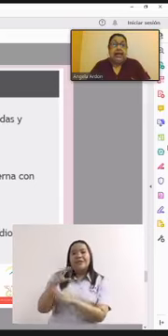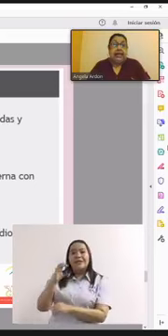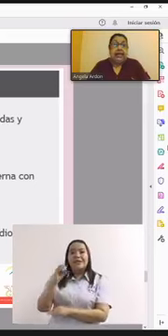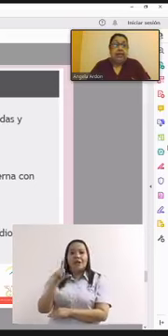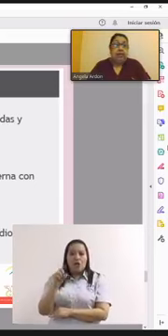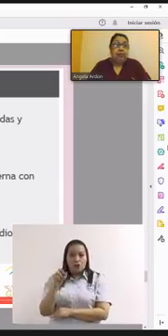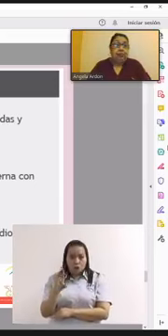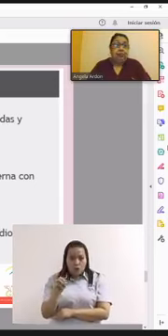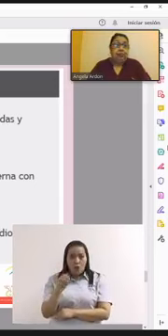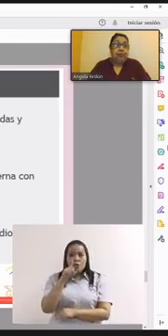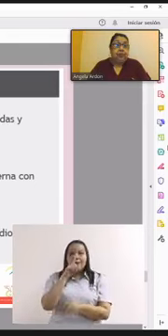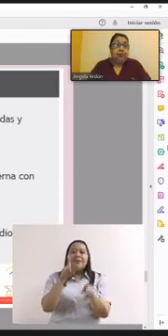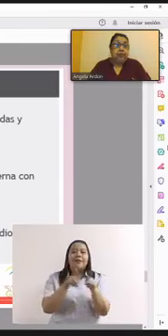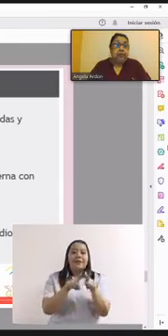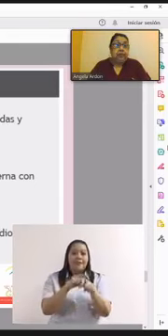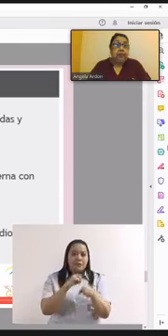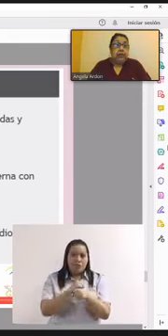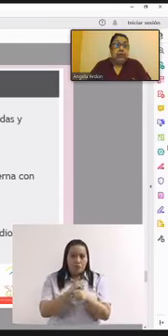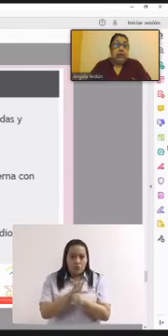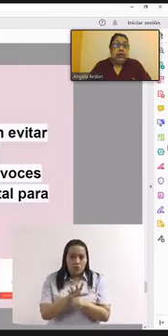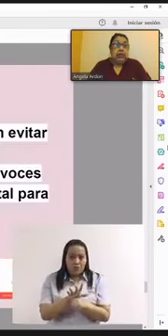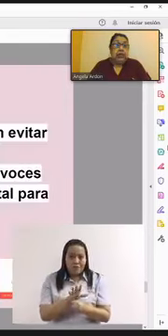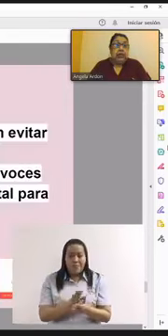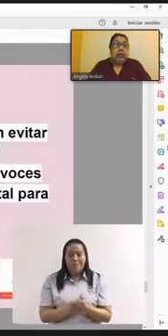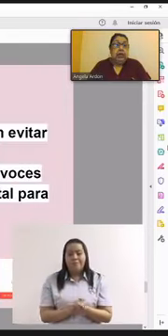La siguiente.